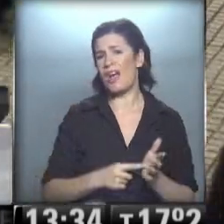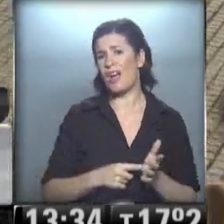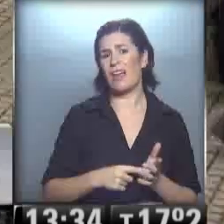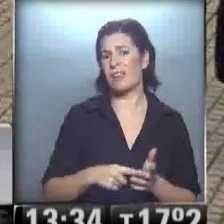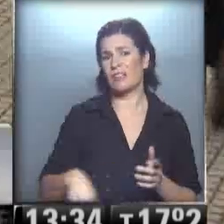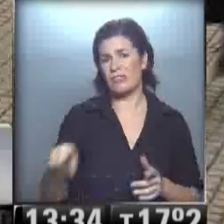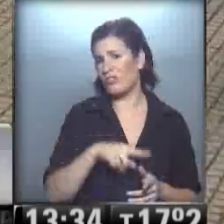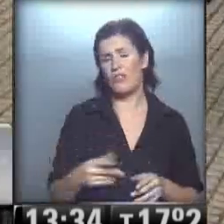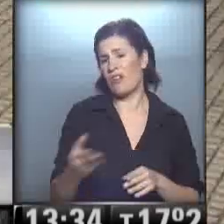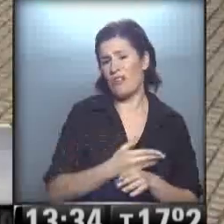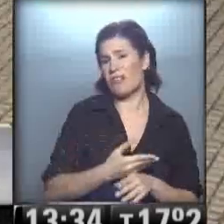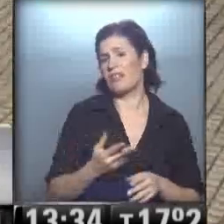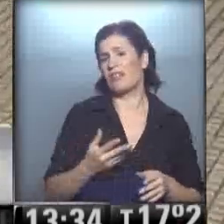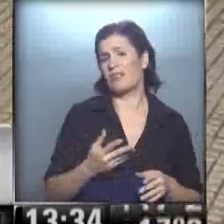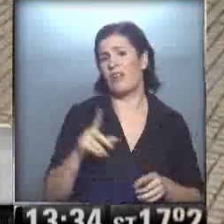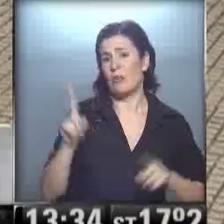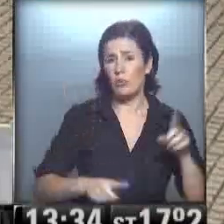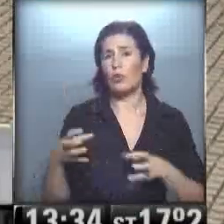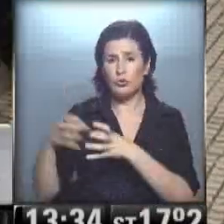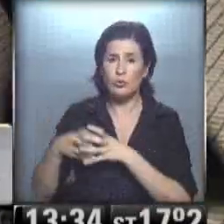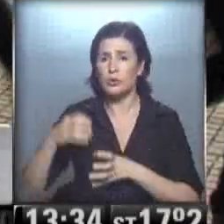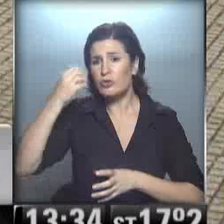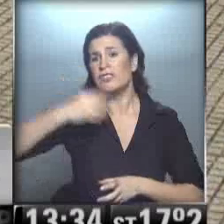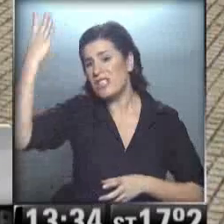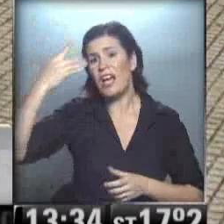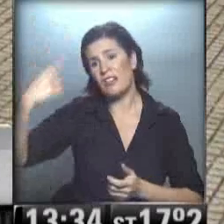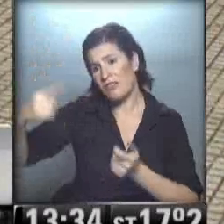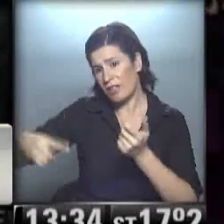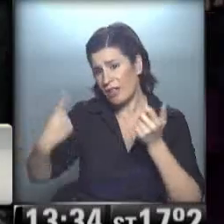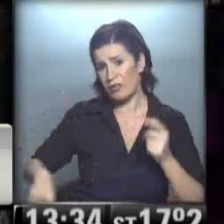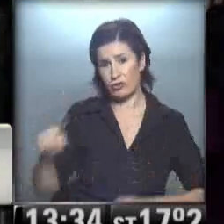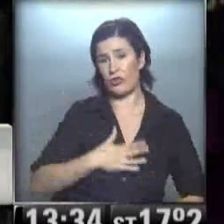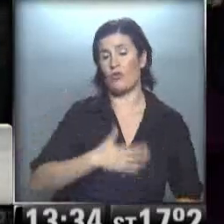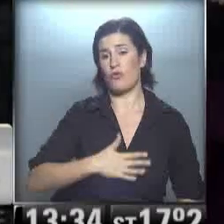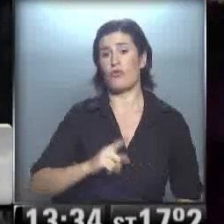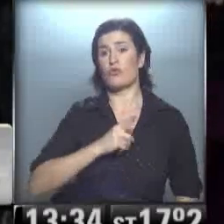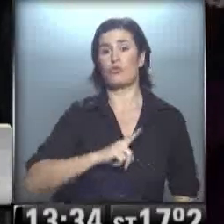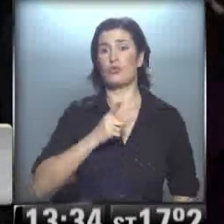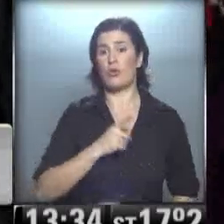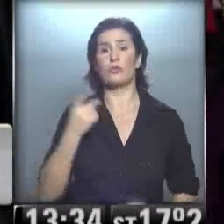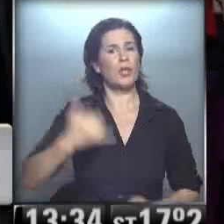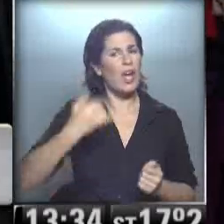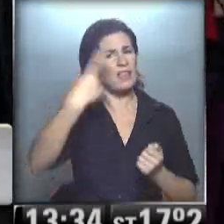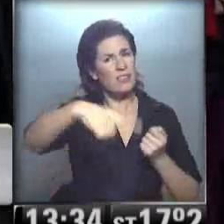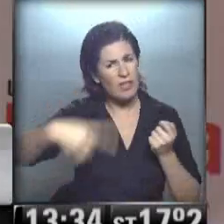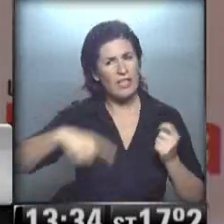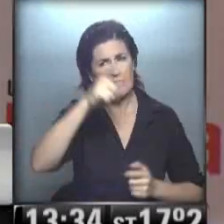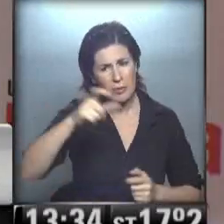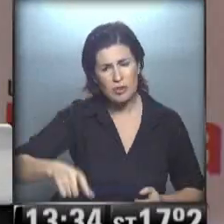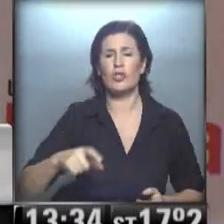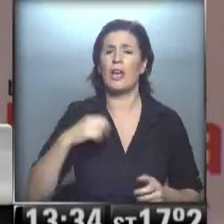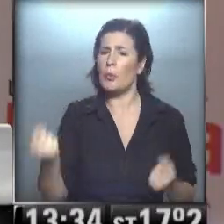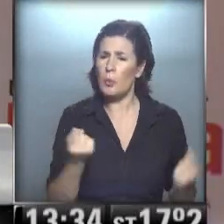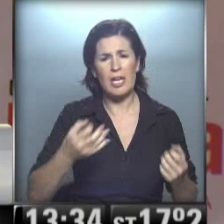absolutamente precarizada que cuenta con algunas compañías oficiales, las cuales son, digamos, nuestro orgullo. Pero hay una innumerable cantidad de artistas de la danza